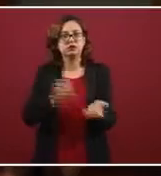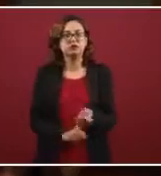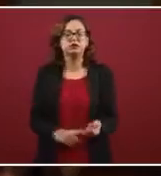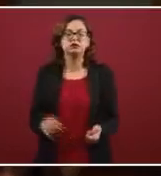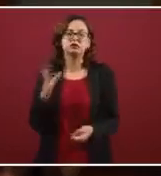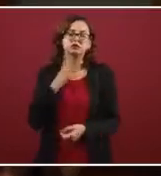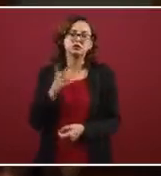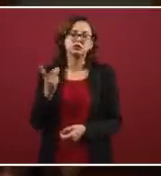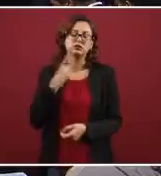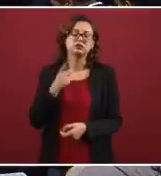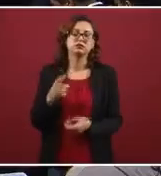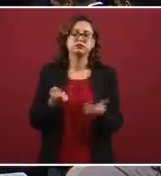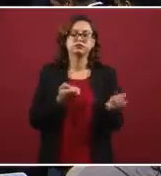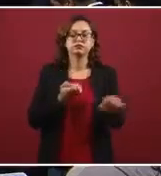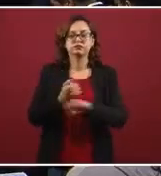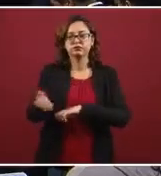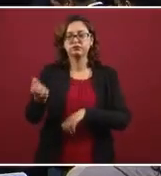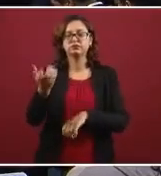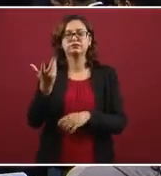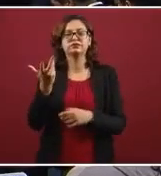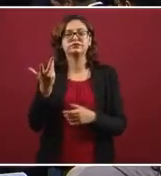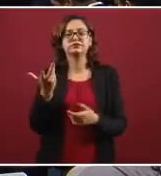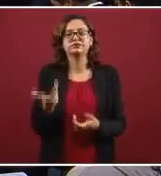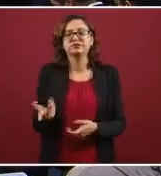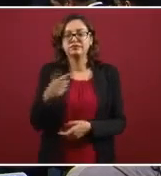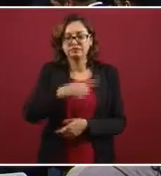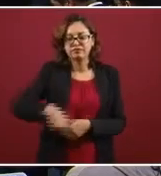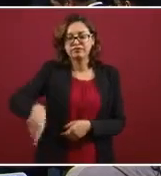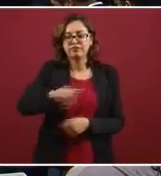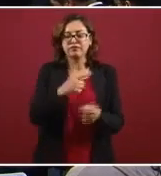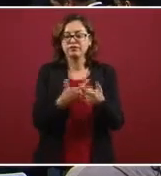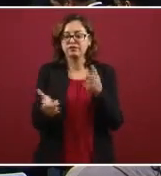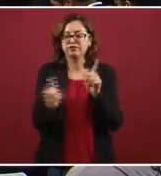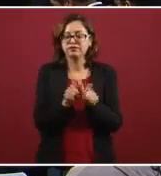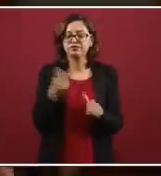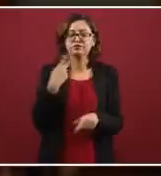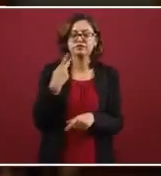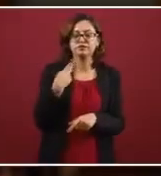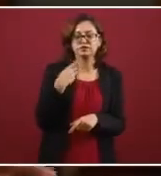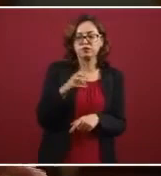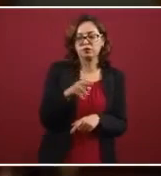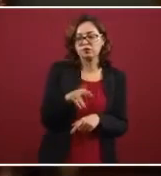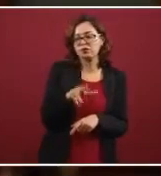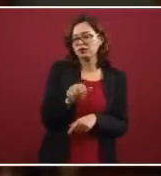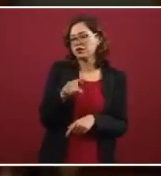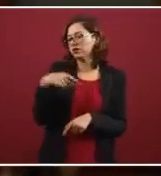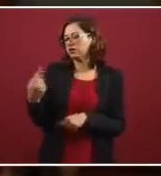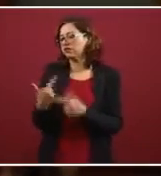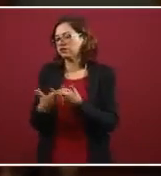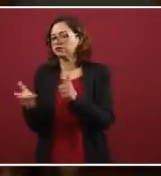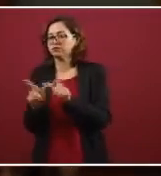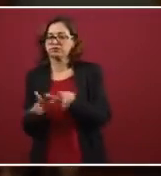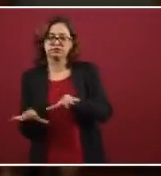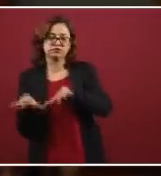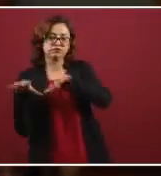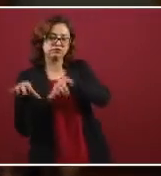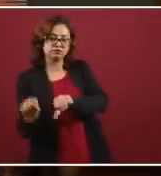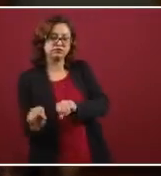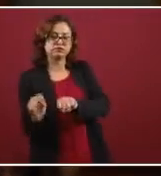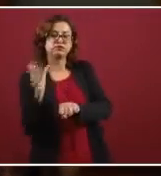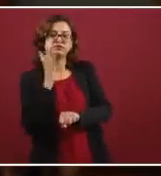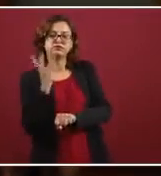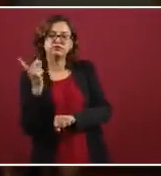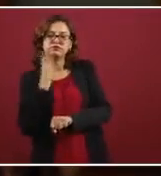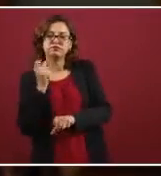local, militantes del partido que están en desacuerdo a que este grupo se haya apoderado tanto de la mitad del